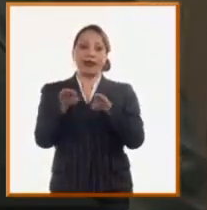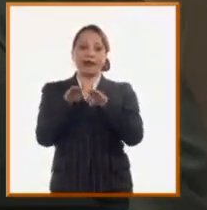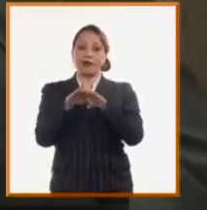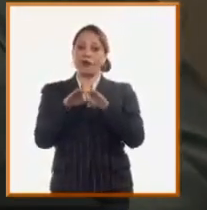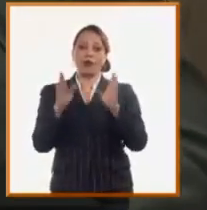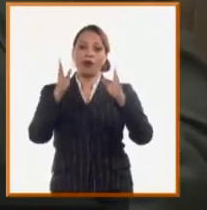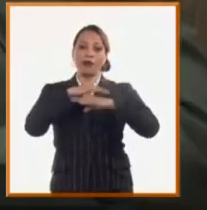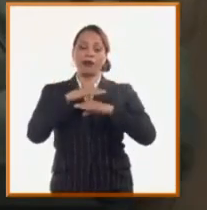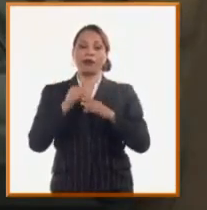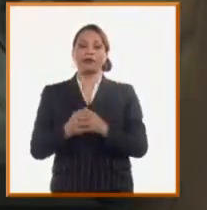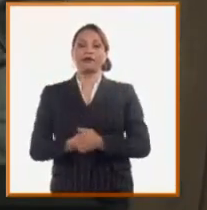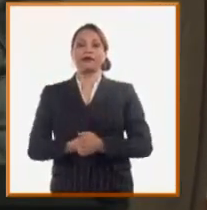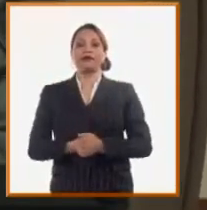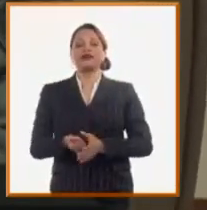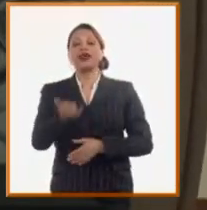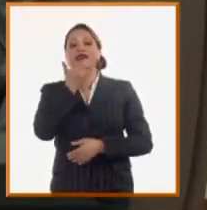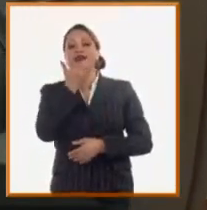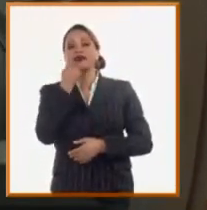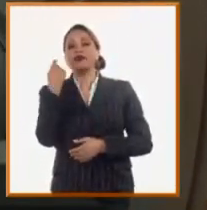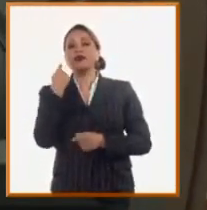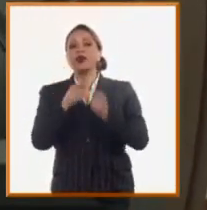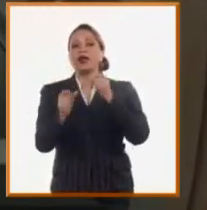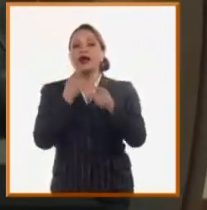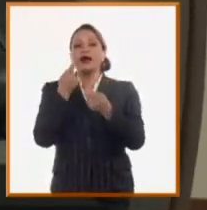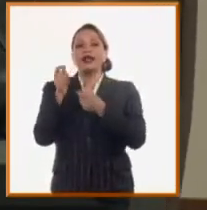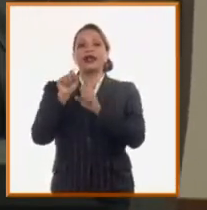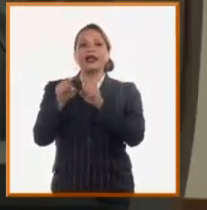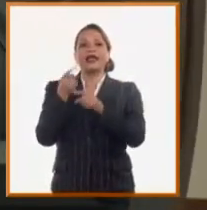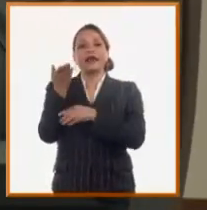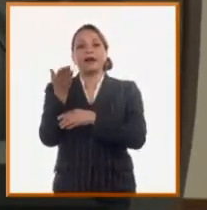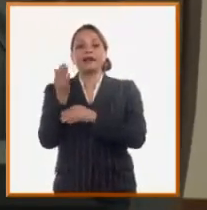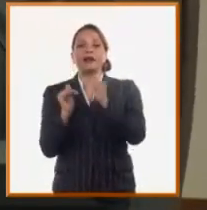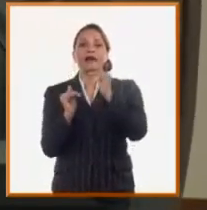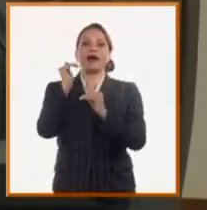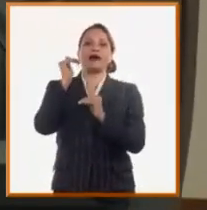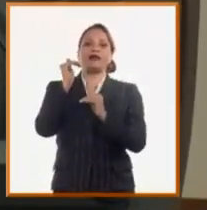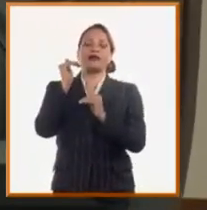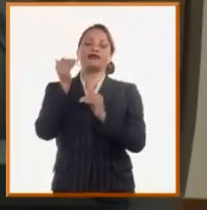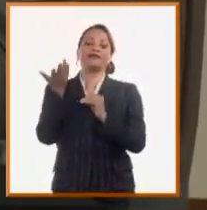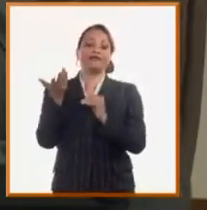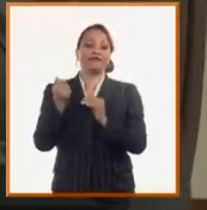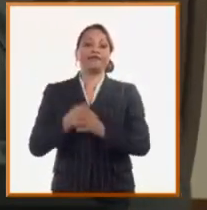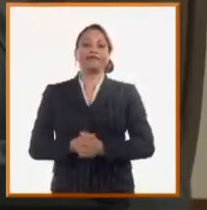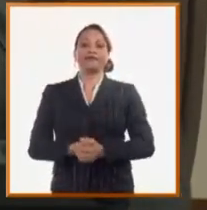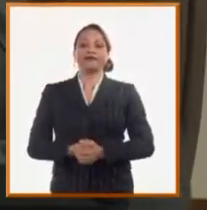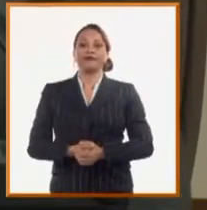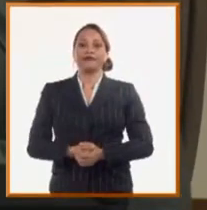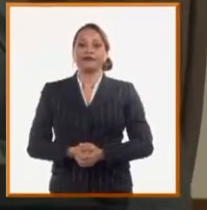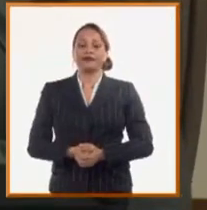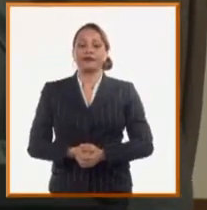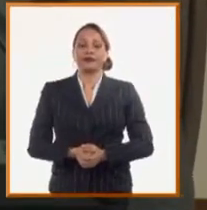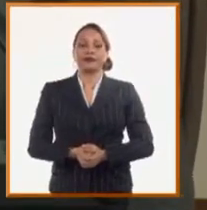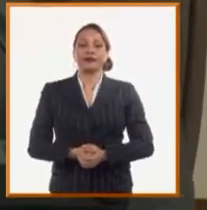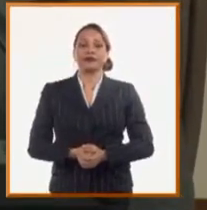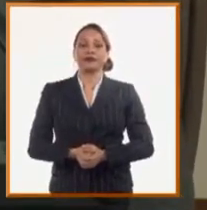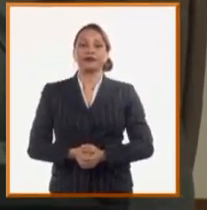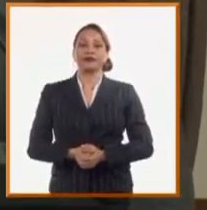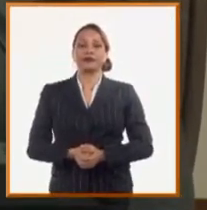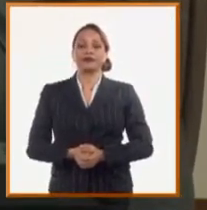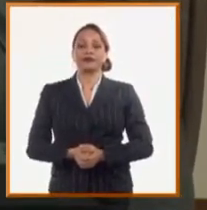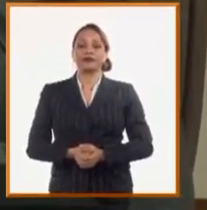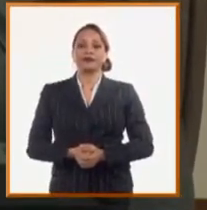Sencillamente porque se afectó la oferta contra la demanda. Se afectó la oferta contra la demanda.